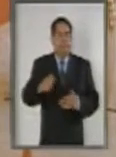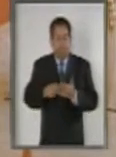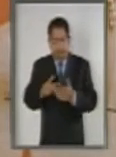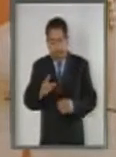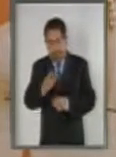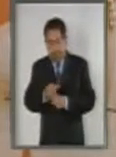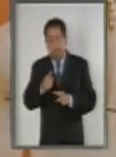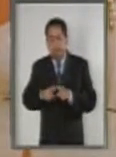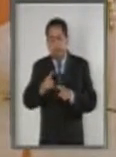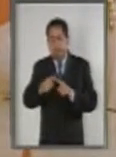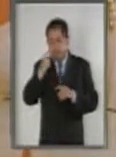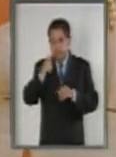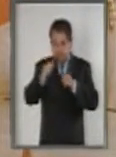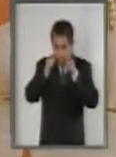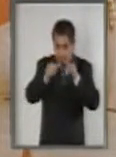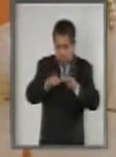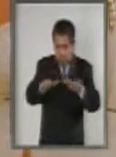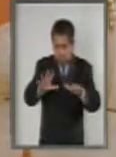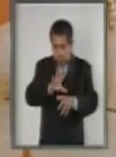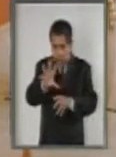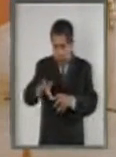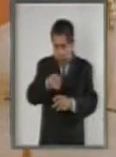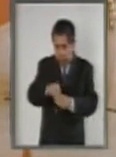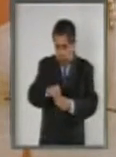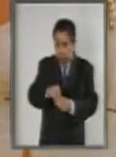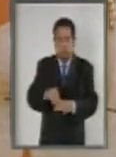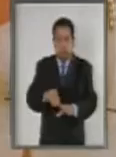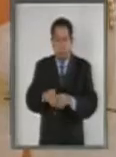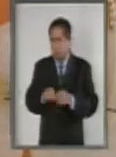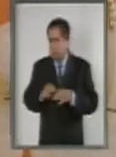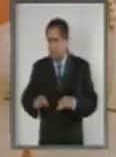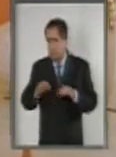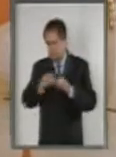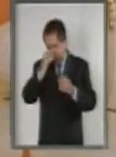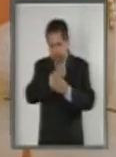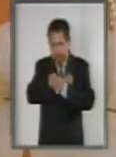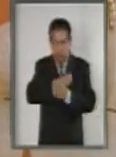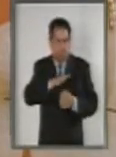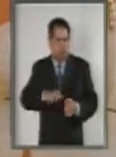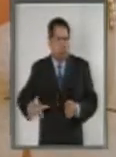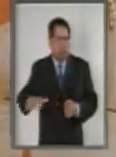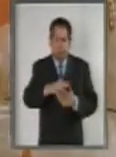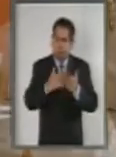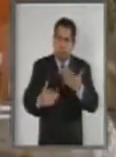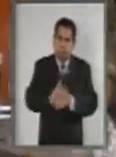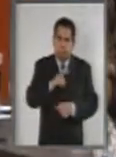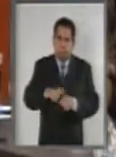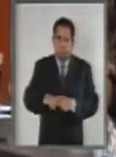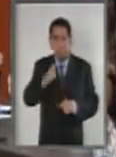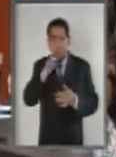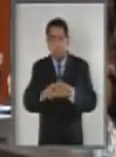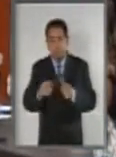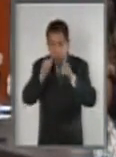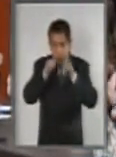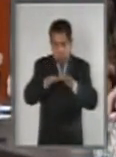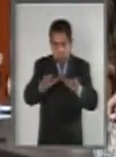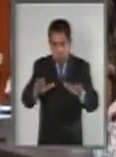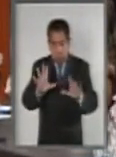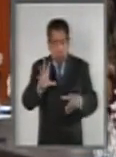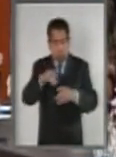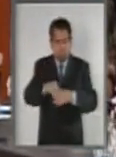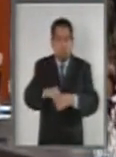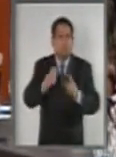vela para que la inclusión sea una condición esencial en el sistema educativo nacional. Y cuando hablamos de inclusión,